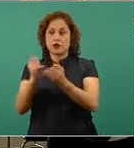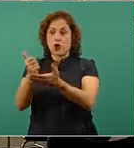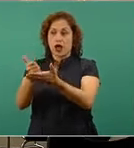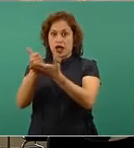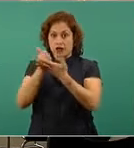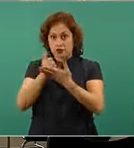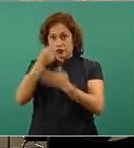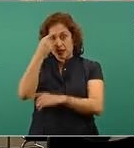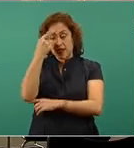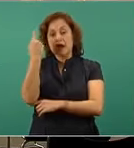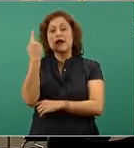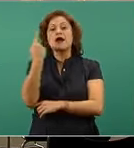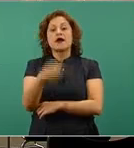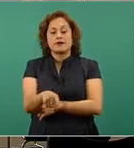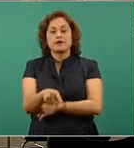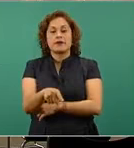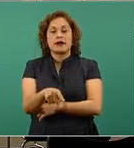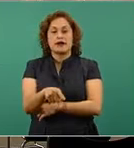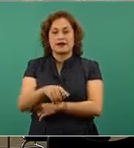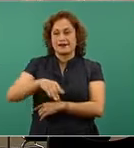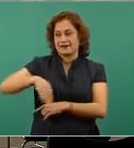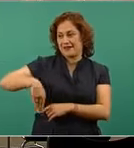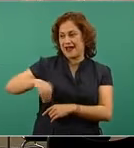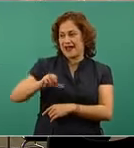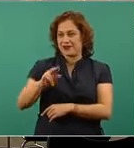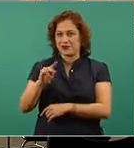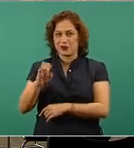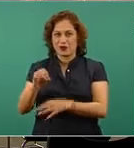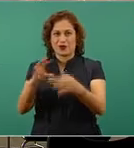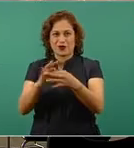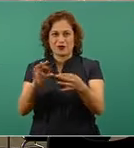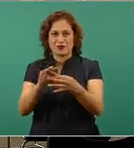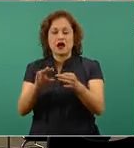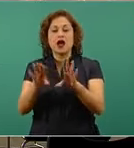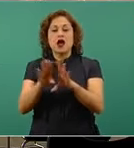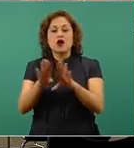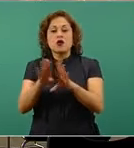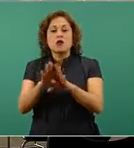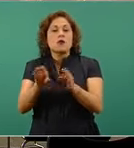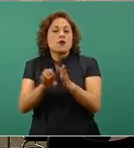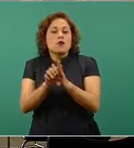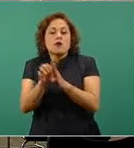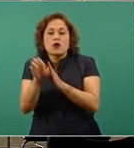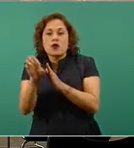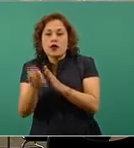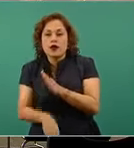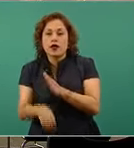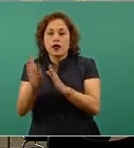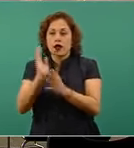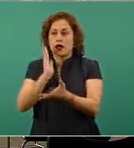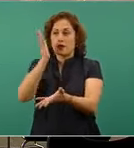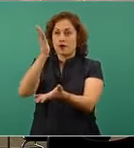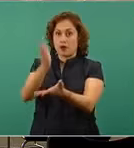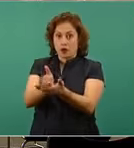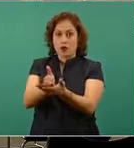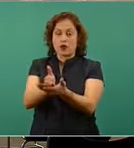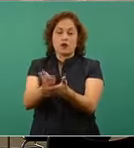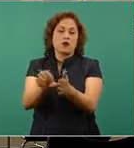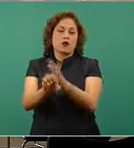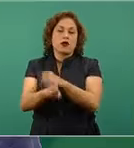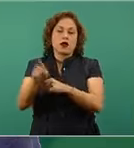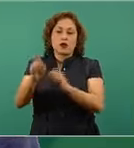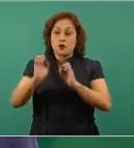modelo, aquí retomando lo que comentaba con Arturo Contreras, cambiar un poco las modalidades de vacunación. Estos